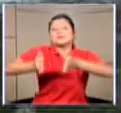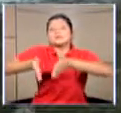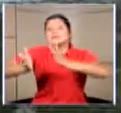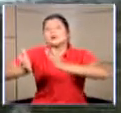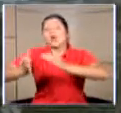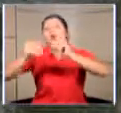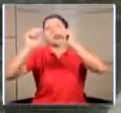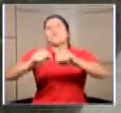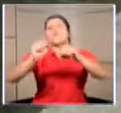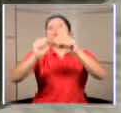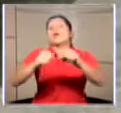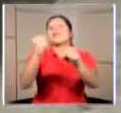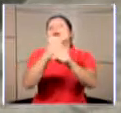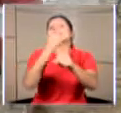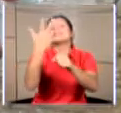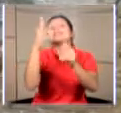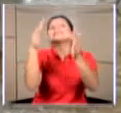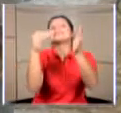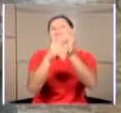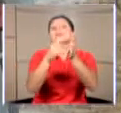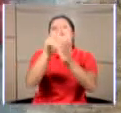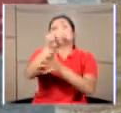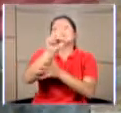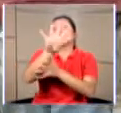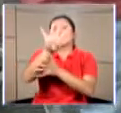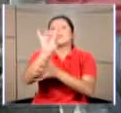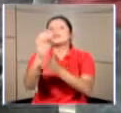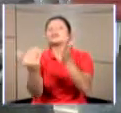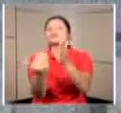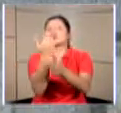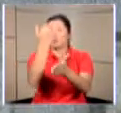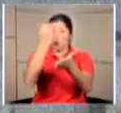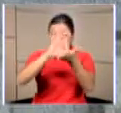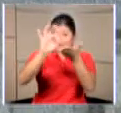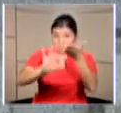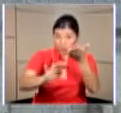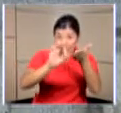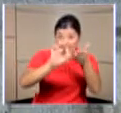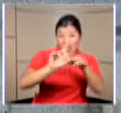edificar unas 13.148